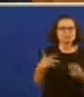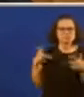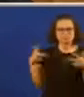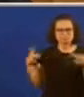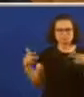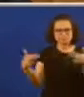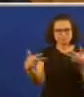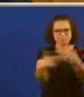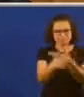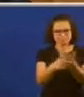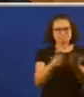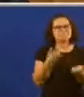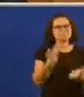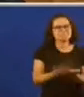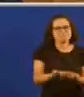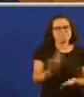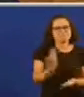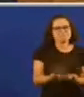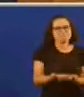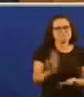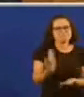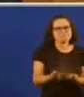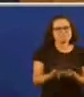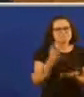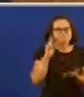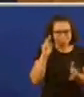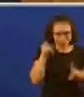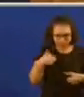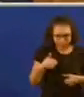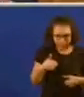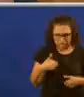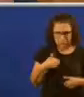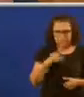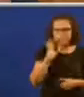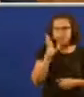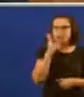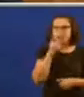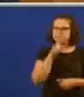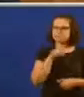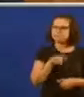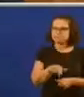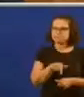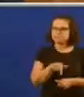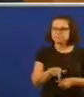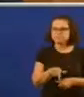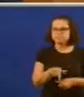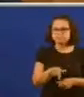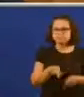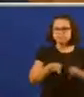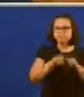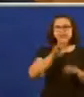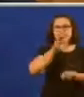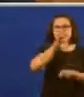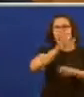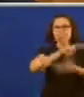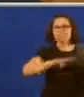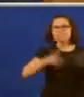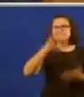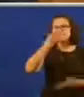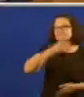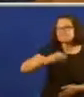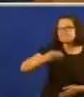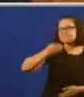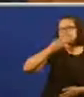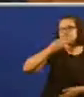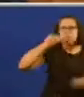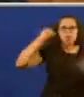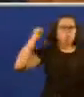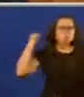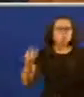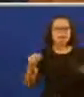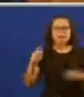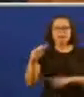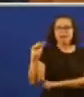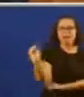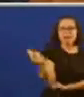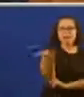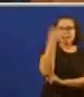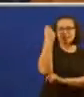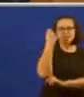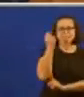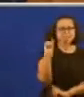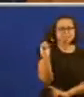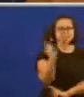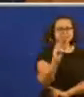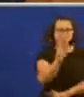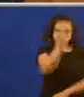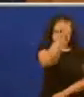Este é o espello no que ten que mirarse. Esta non é a imase dun país ideal, non é a imase dun gañador, é a imase en